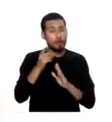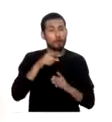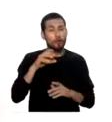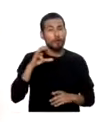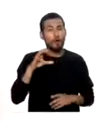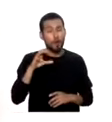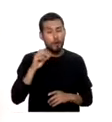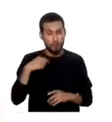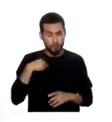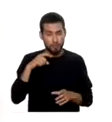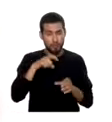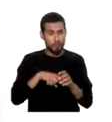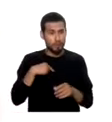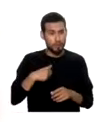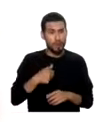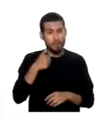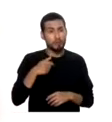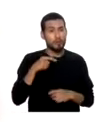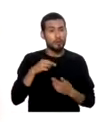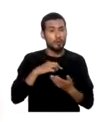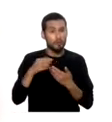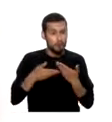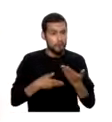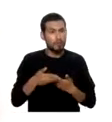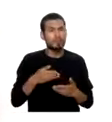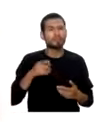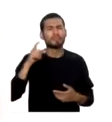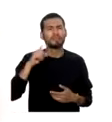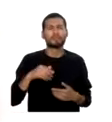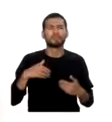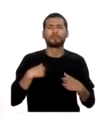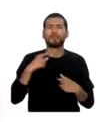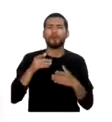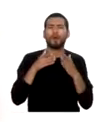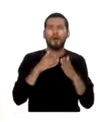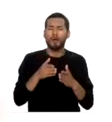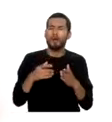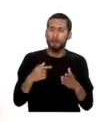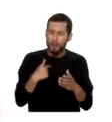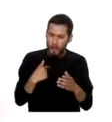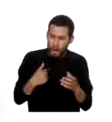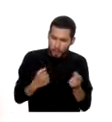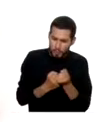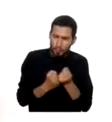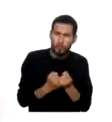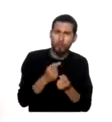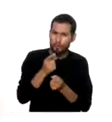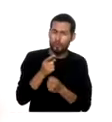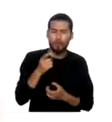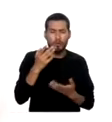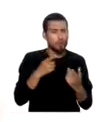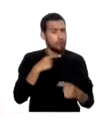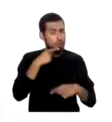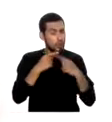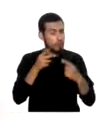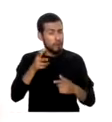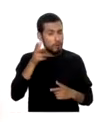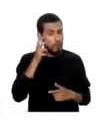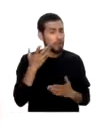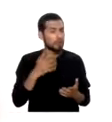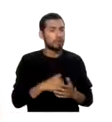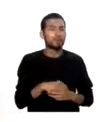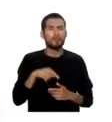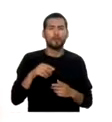FONCODES, de la cual yo soy el jefe de proyectos productivos, tiene una modalidad de intervención que es muy importante y seguramente usted lo ha escuchado. Es el